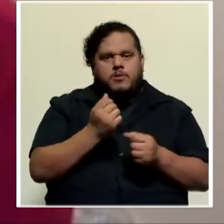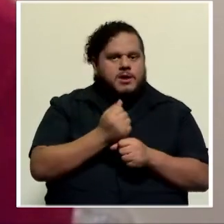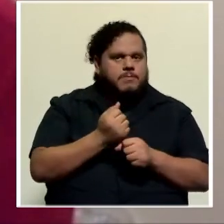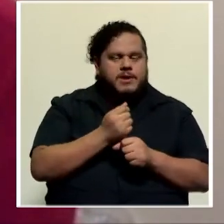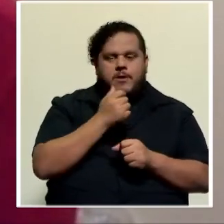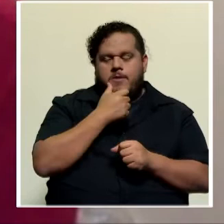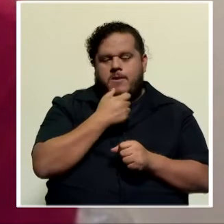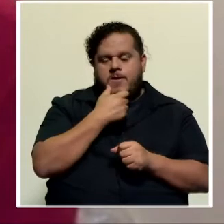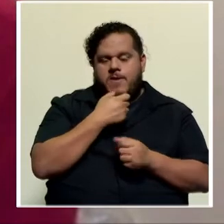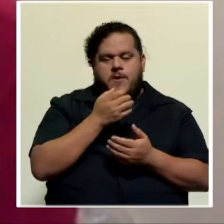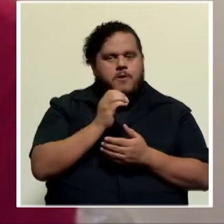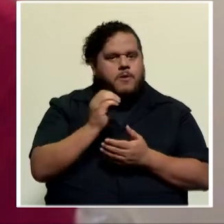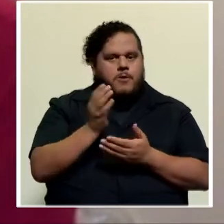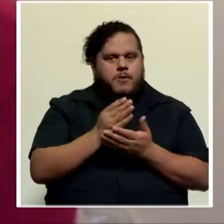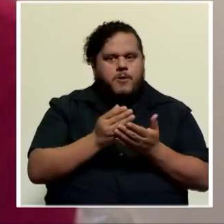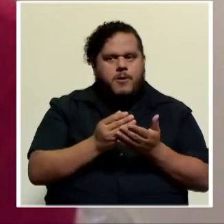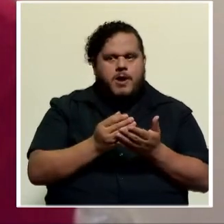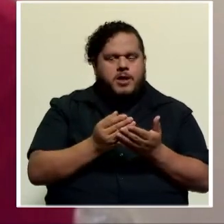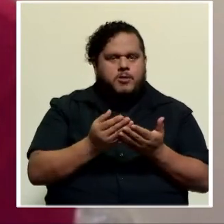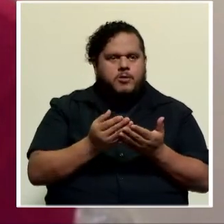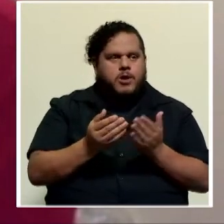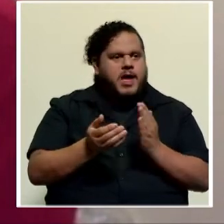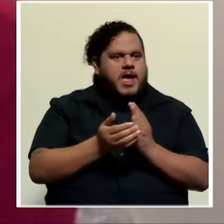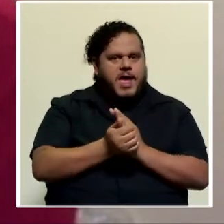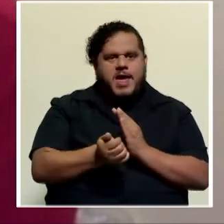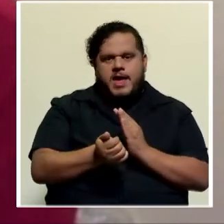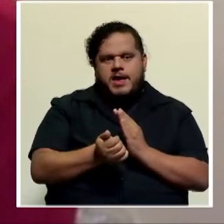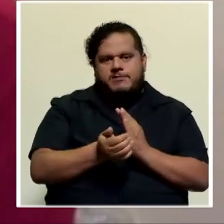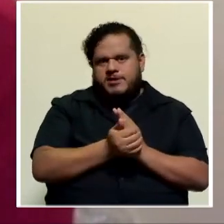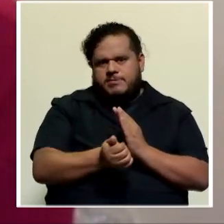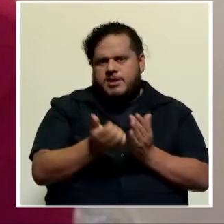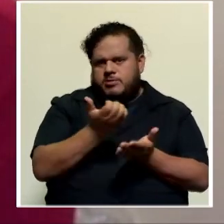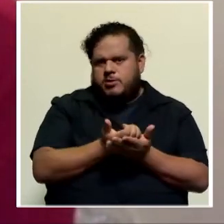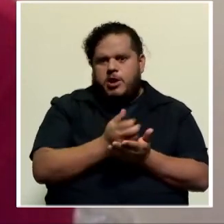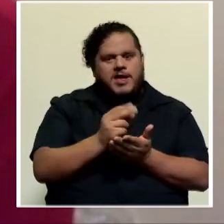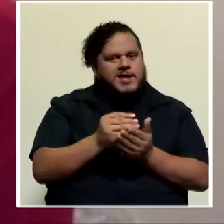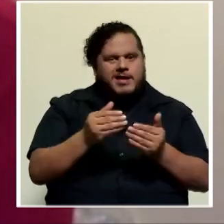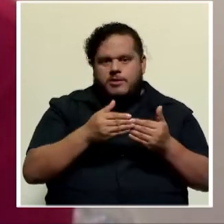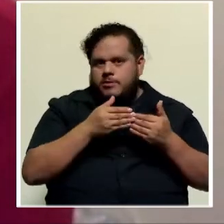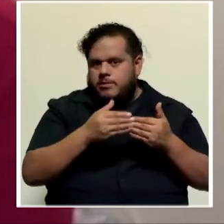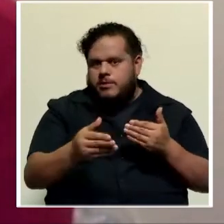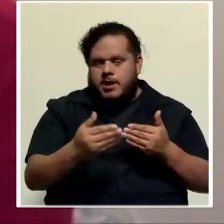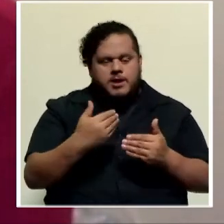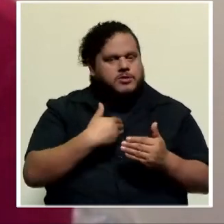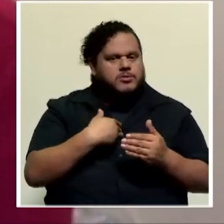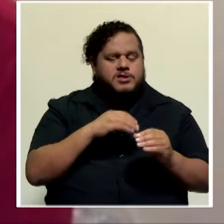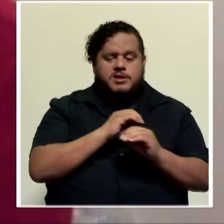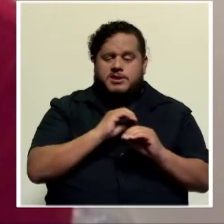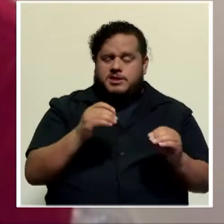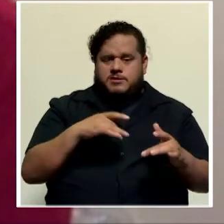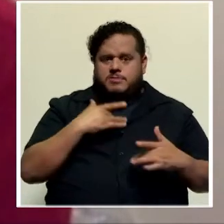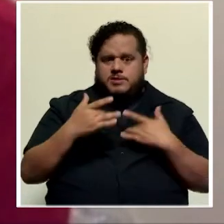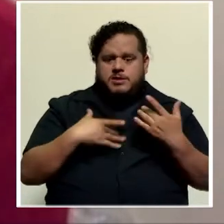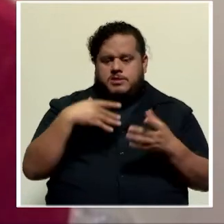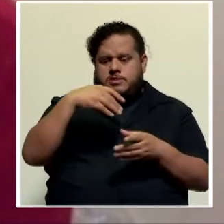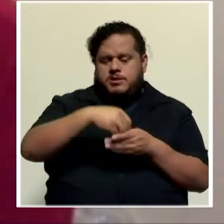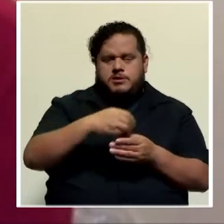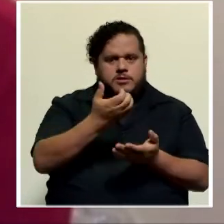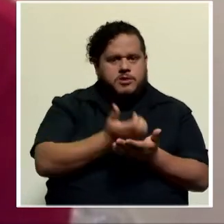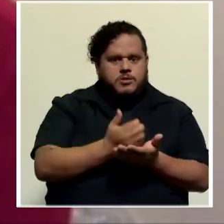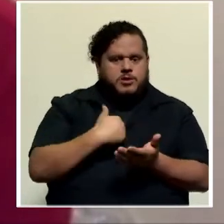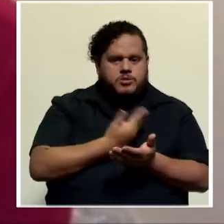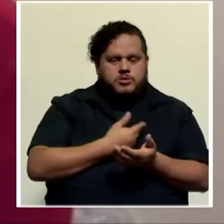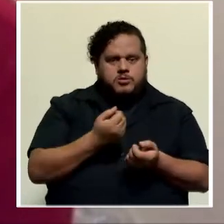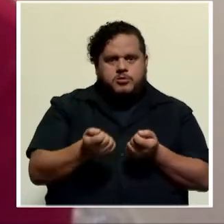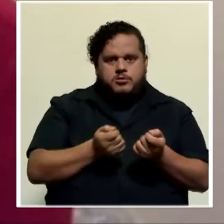supuesto rendimiento económico que no solo no es duradero, sino que no tiene ningún sentido dentro de la economía que manejamos.